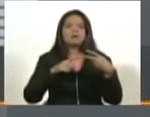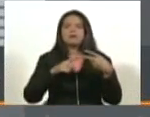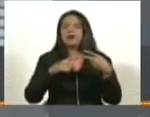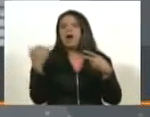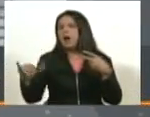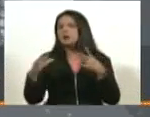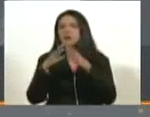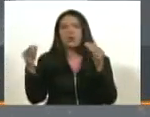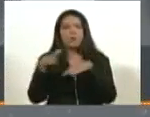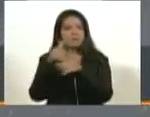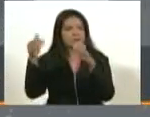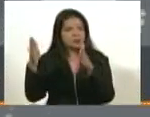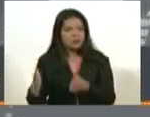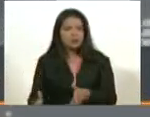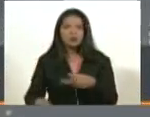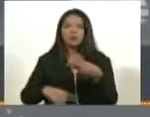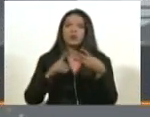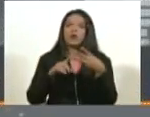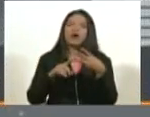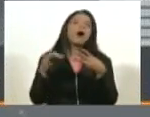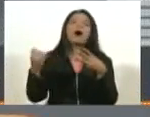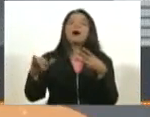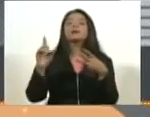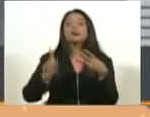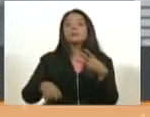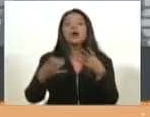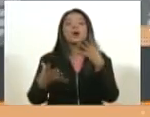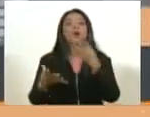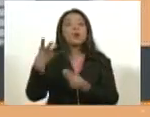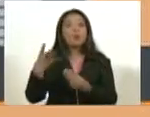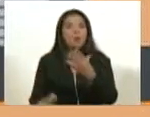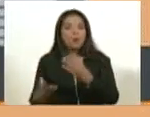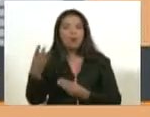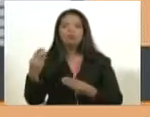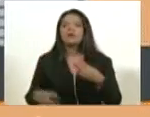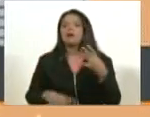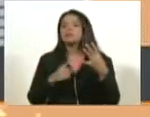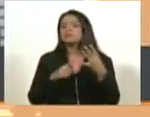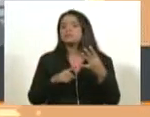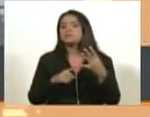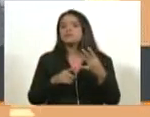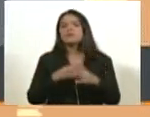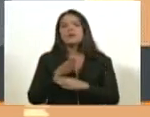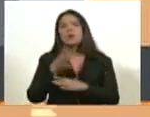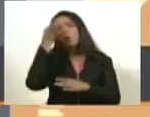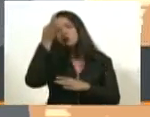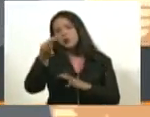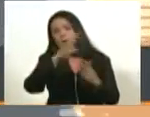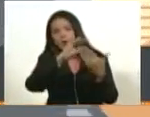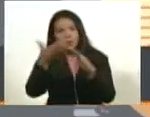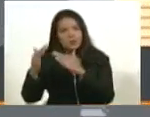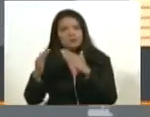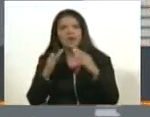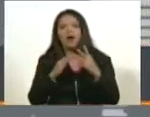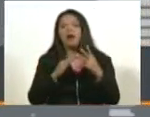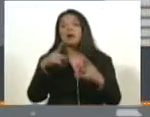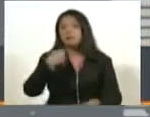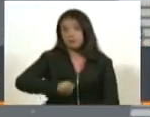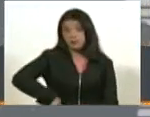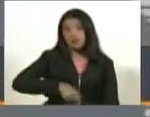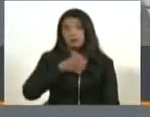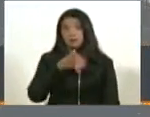todos los ministros, estaban las comunas, estaban los consejos comunales, estaba el